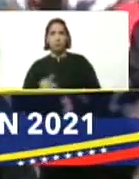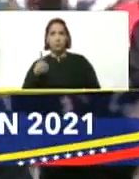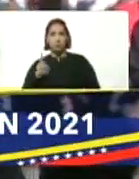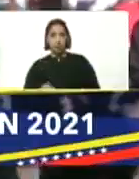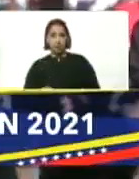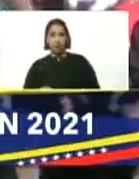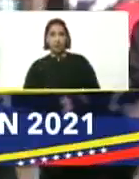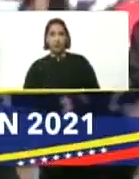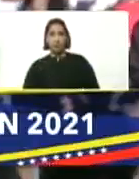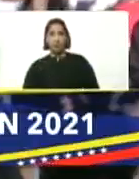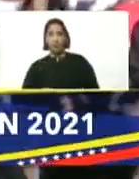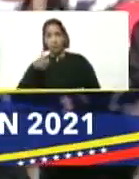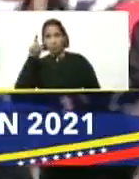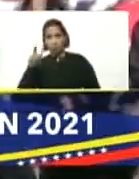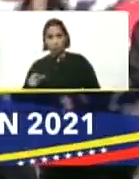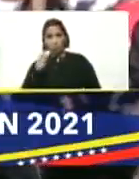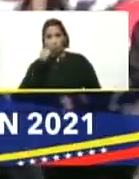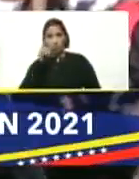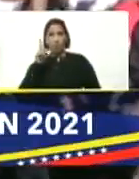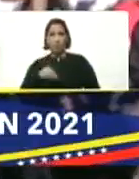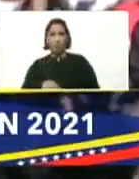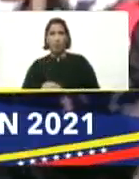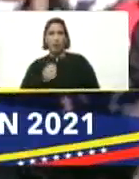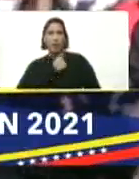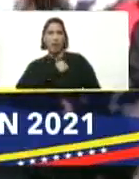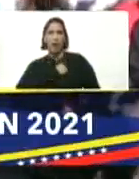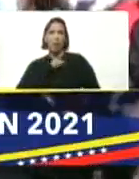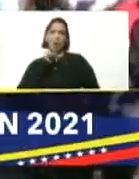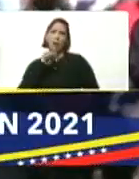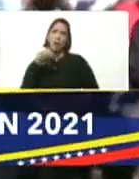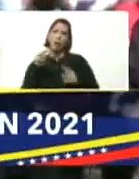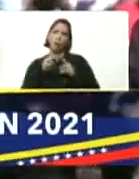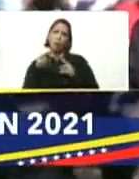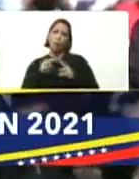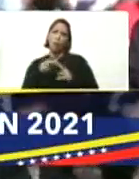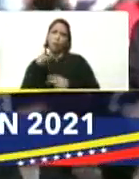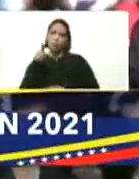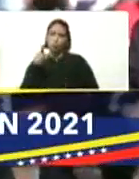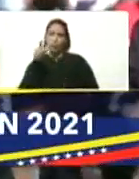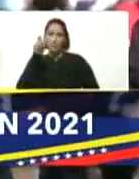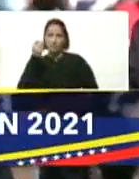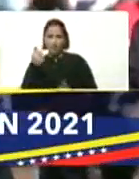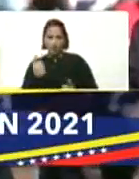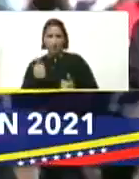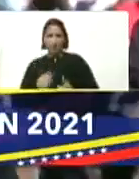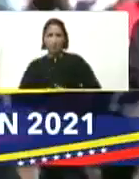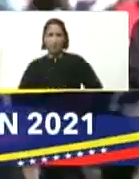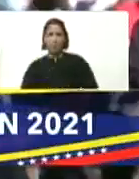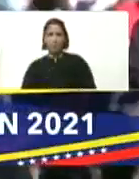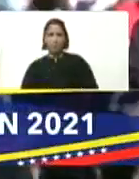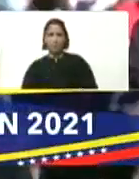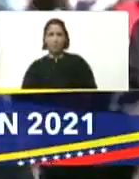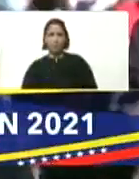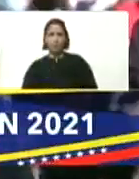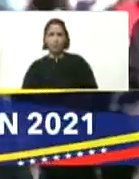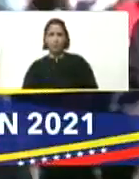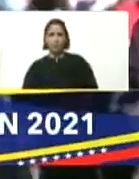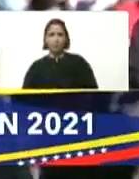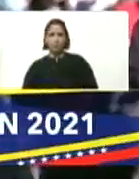quien estuvo también acá, un camarada que le conoce bien. Donc, content d'être parmi